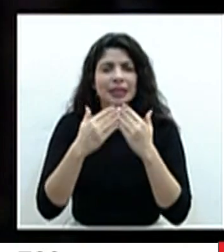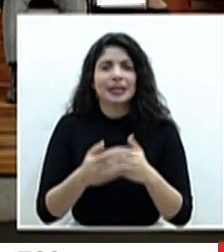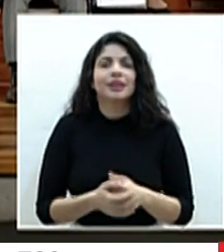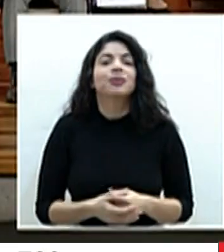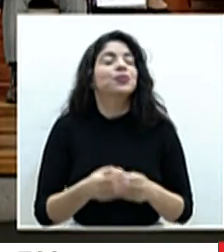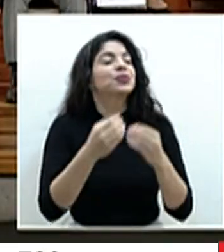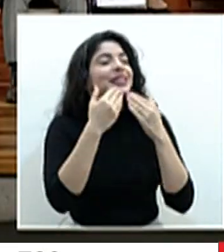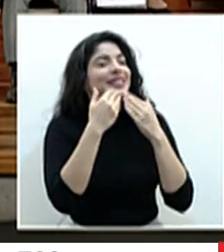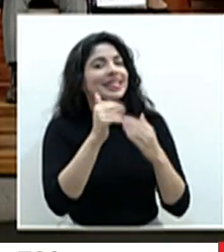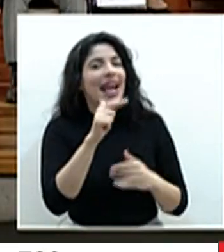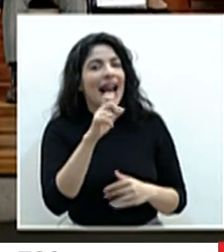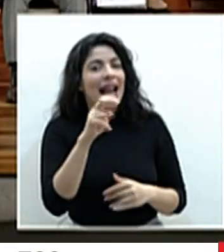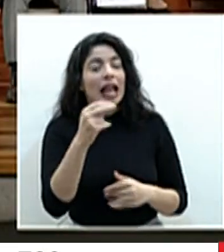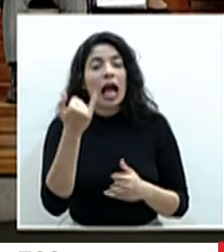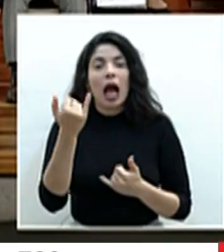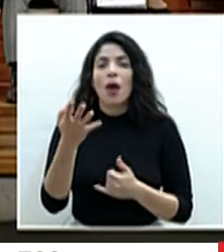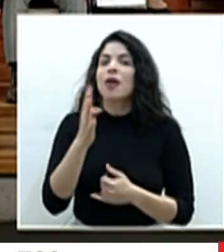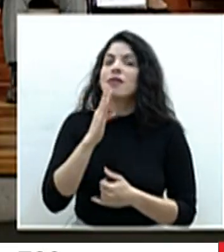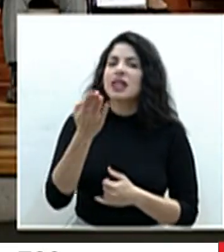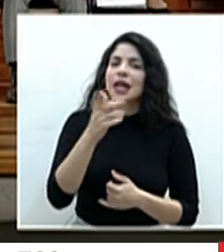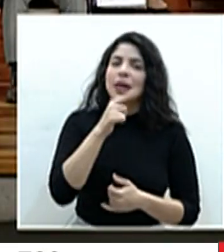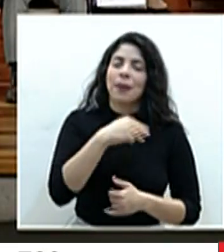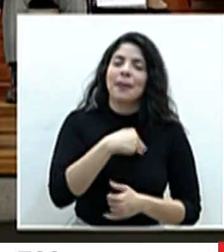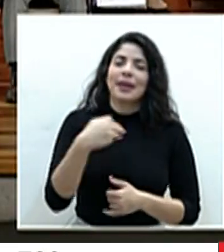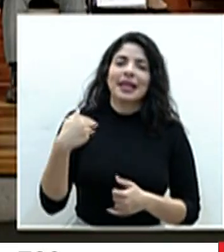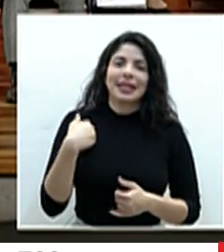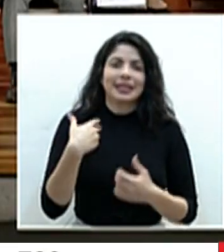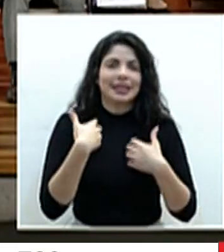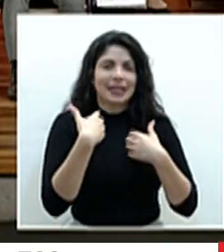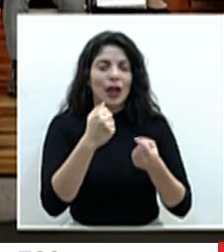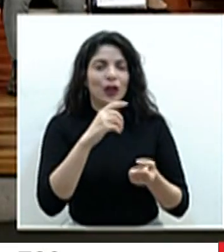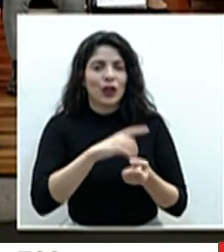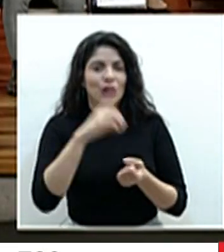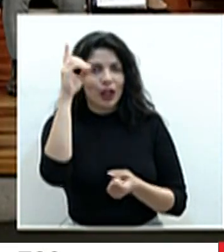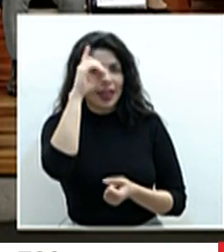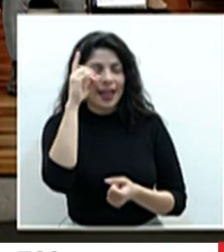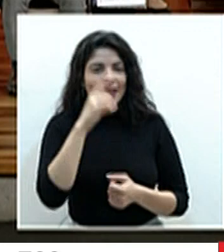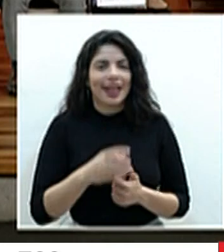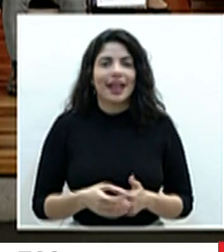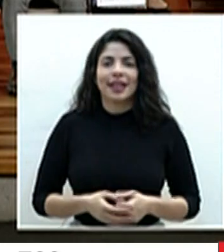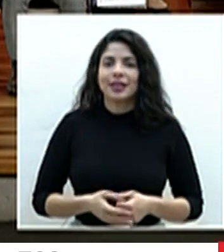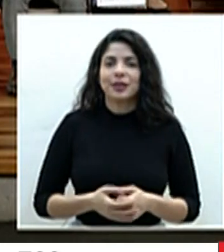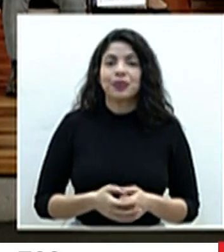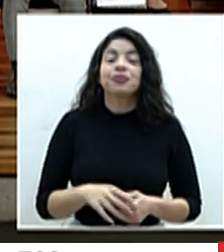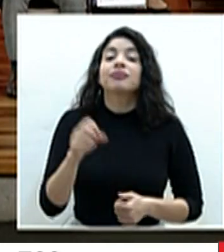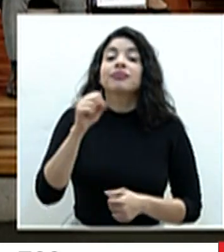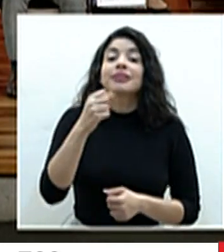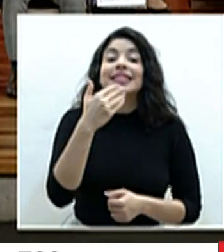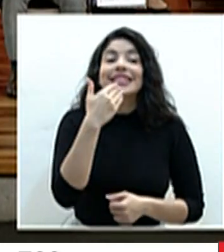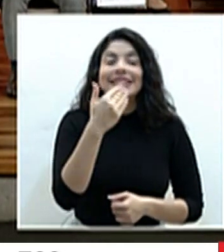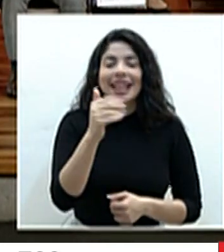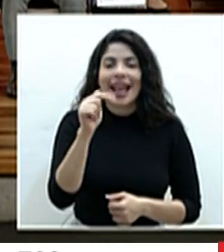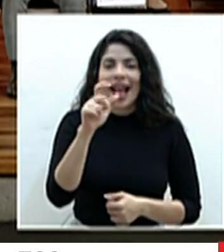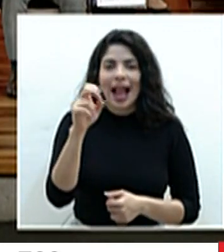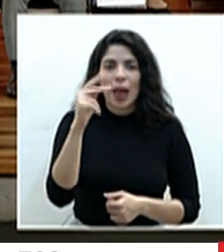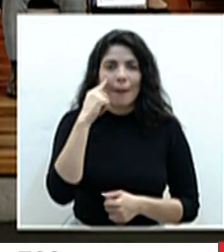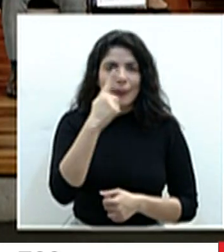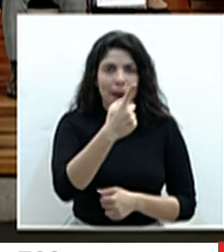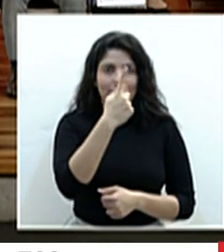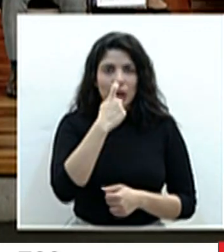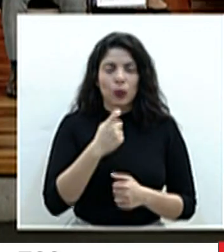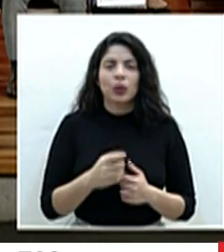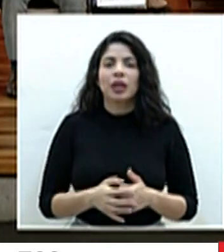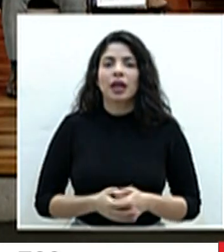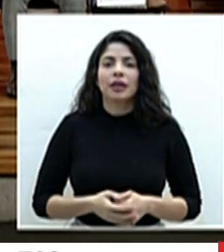Muchas gracias, Alan. Y escuchamos al ministro de Salud, el doctor Daniel Salas. Sí, gracias, don Alan, por la